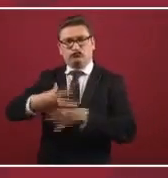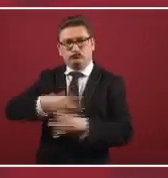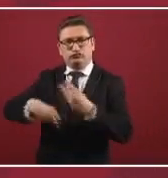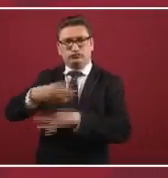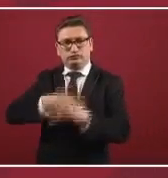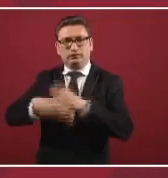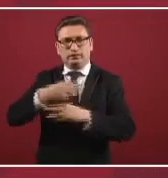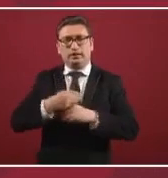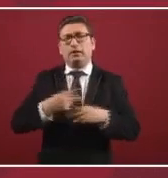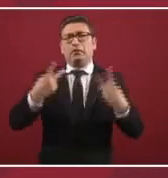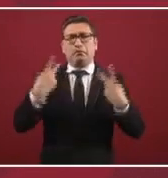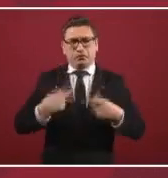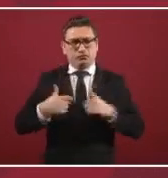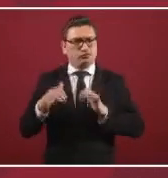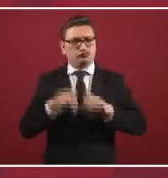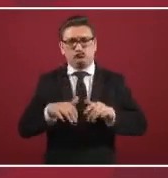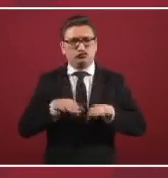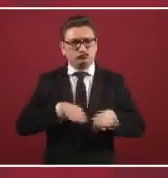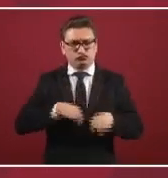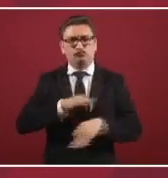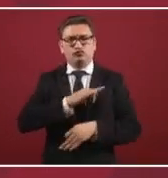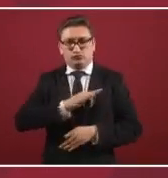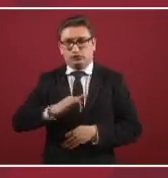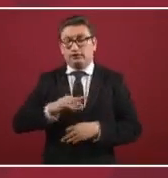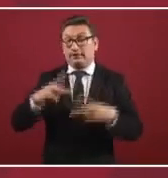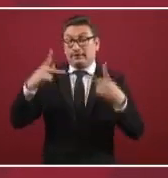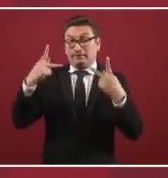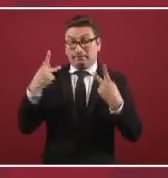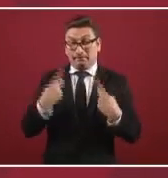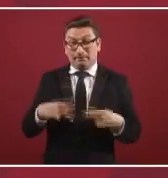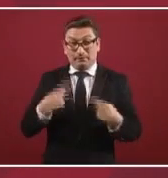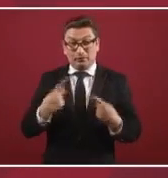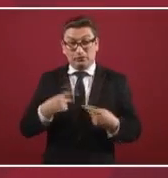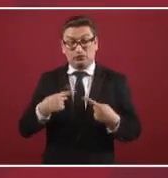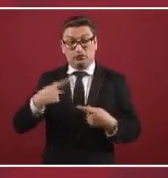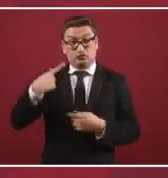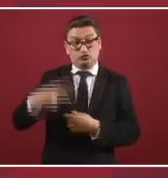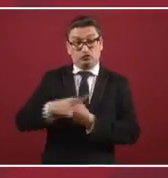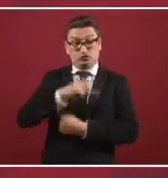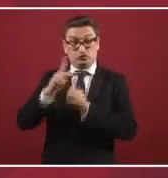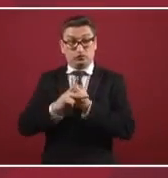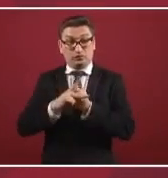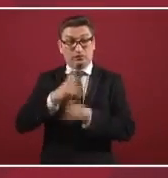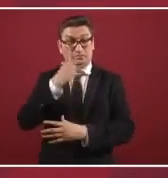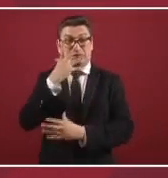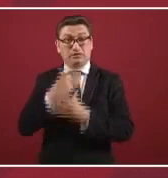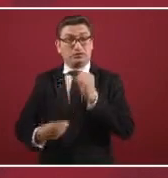empleos y que la gente no se vea en la necesidad de emigrar.